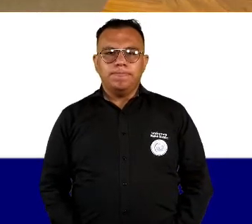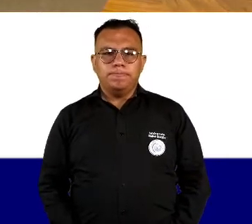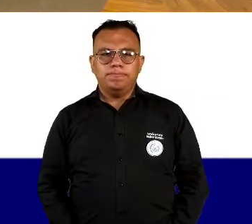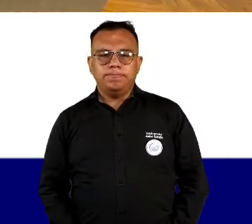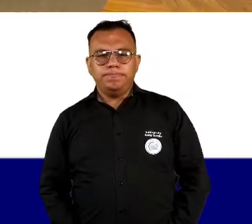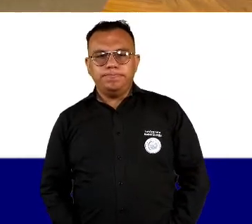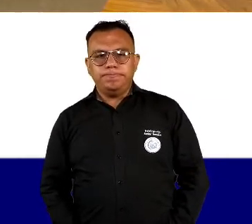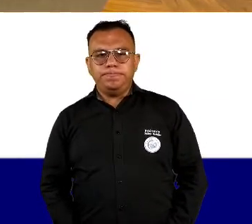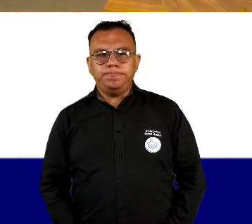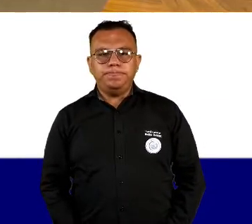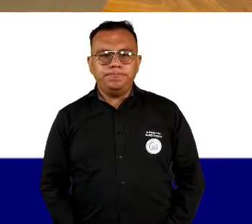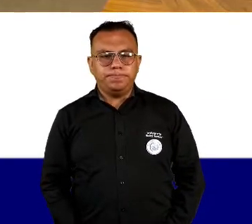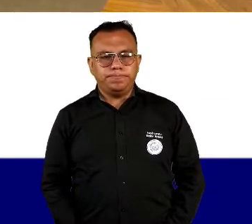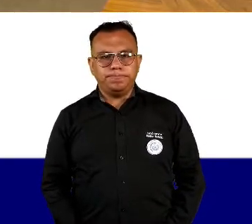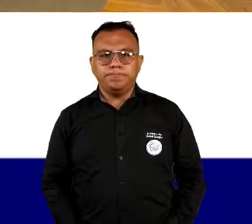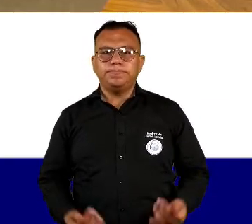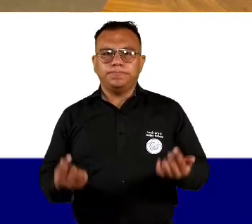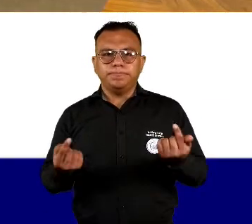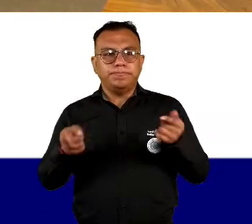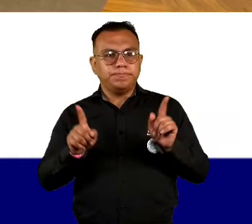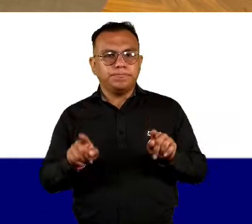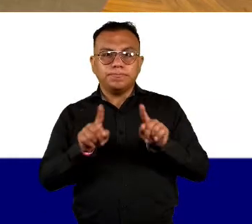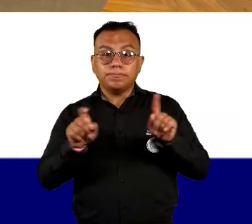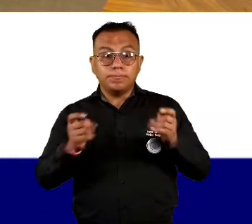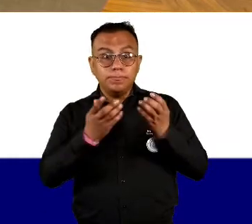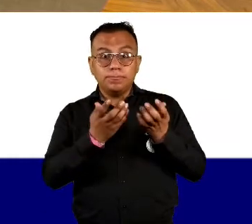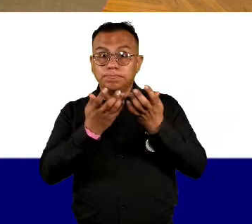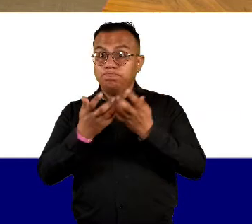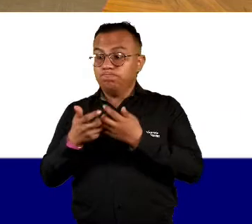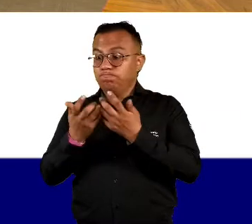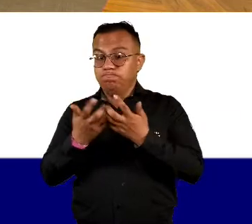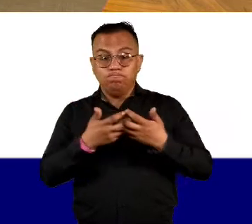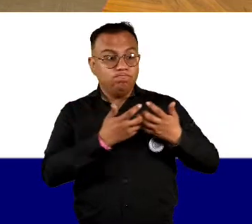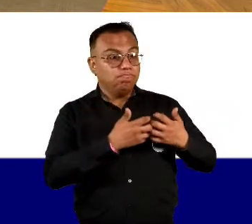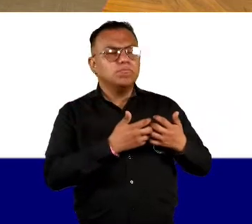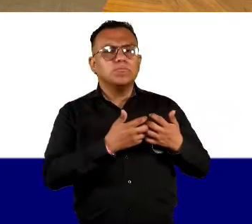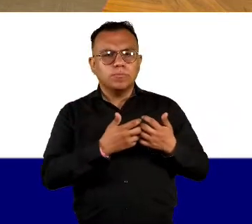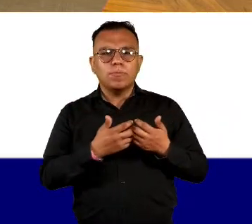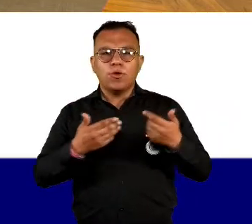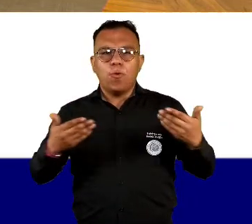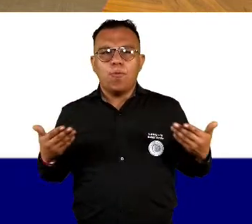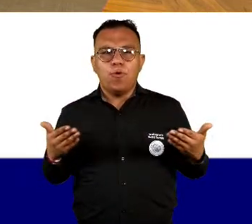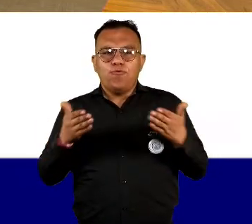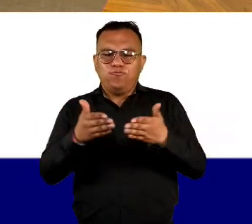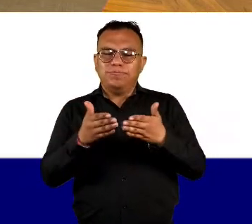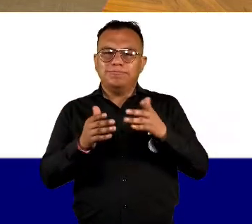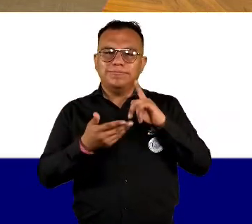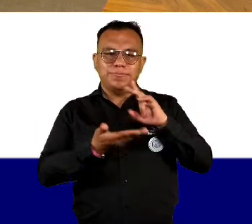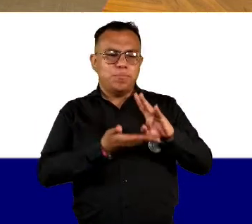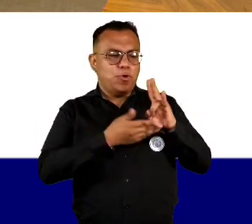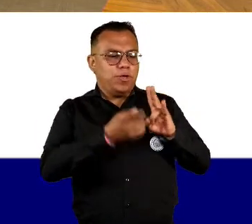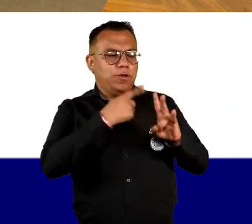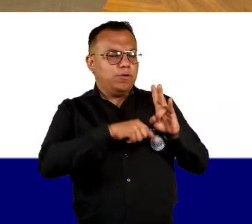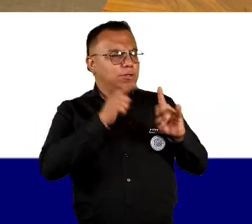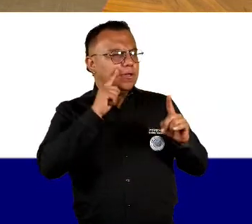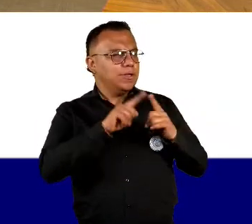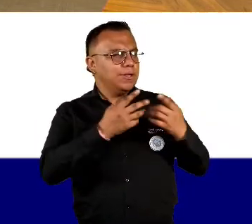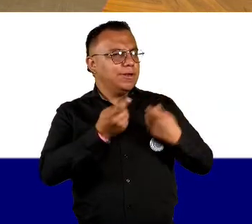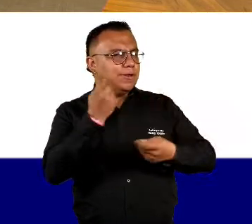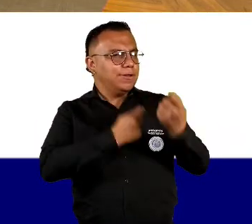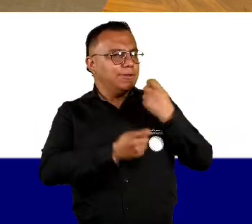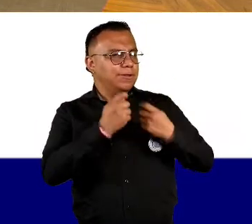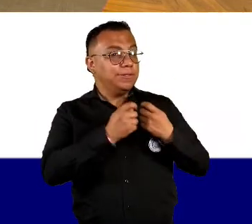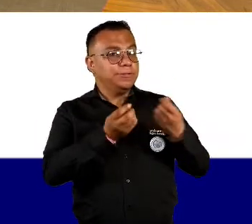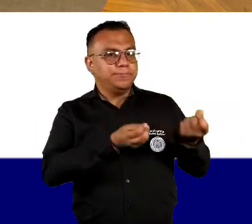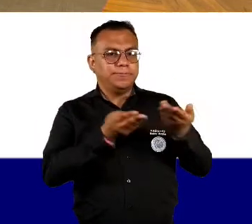y también existen grandes empresas que focalizaron su modelo de negocio en